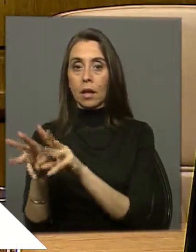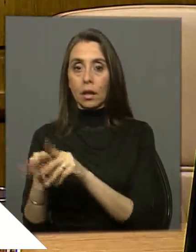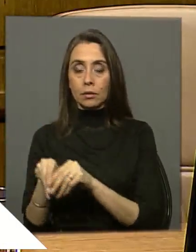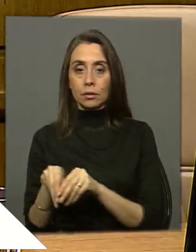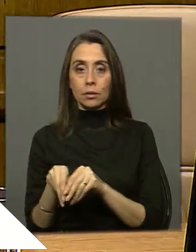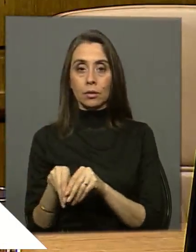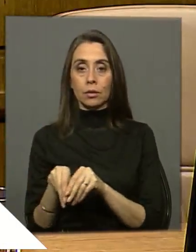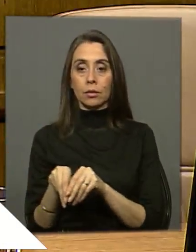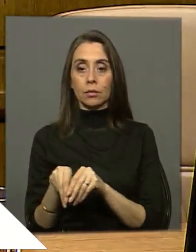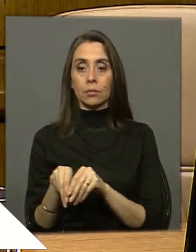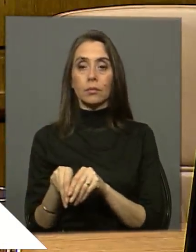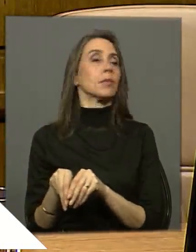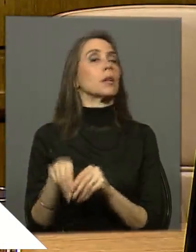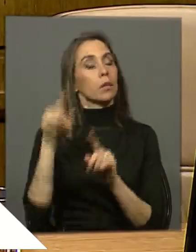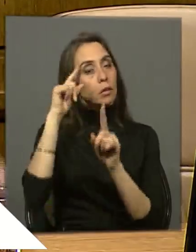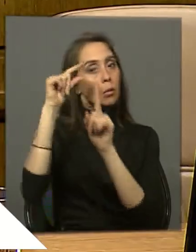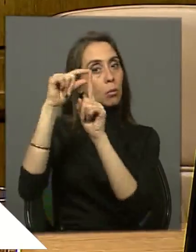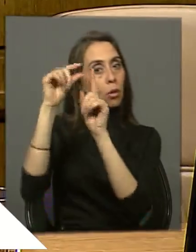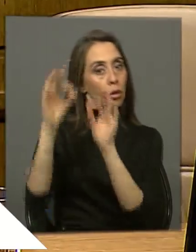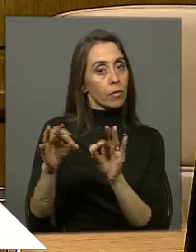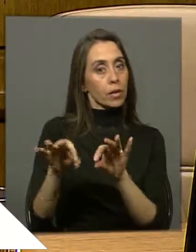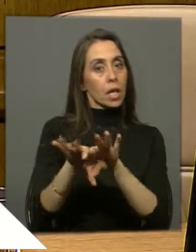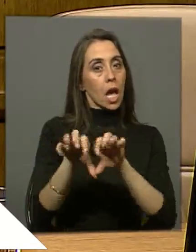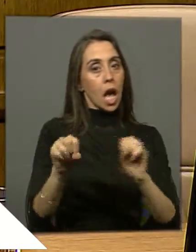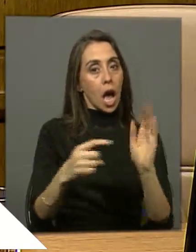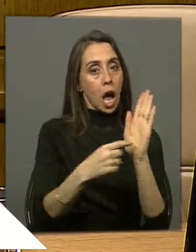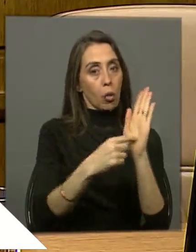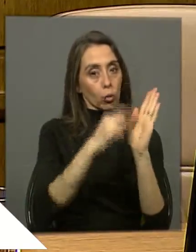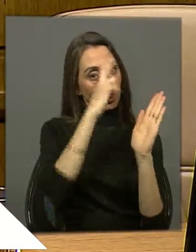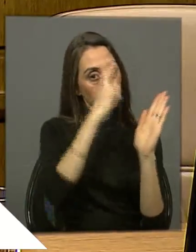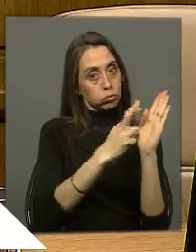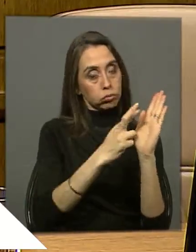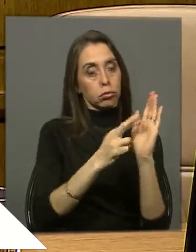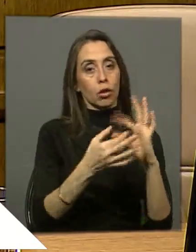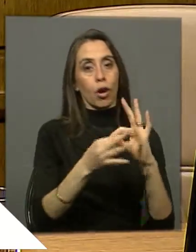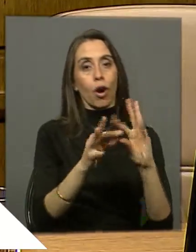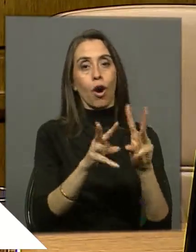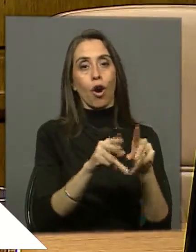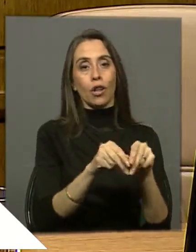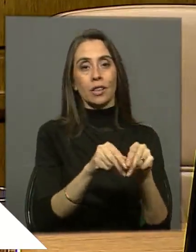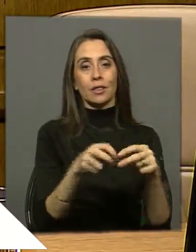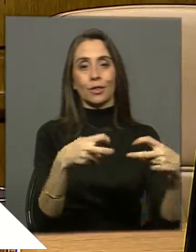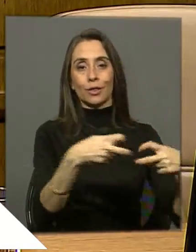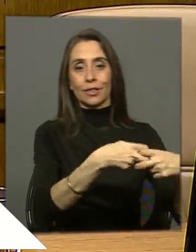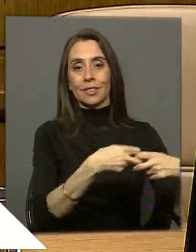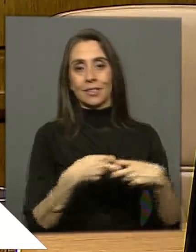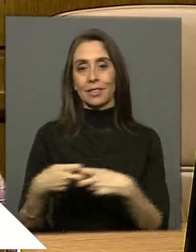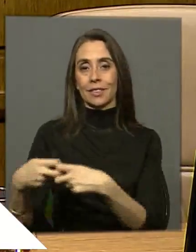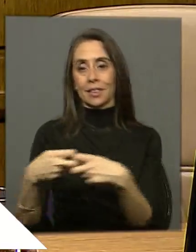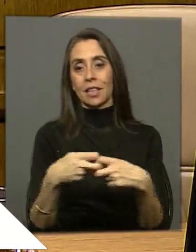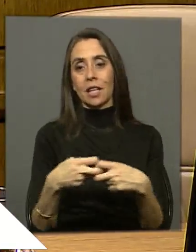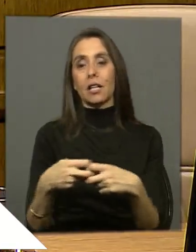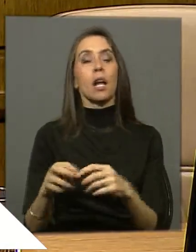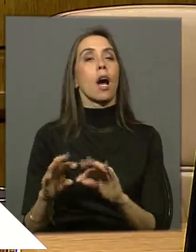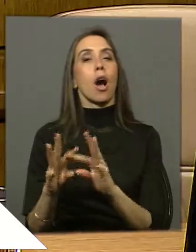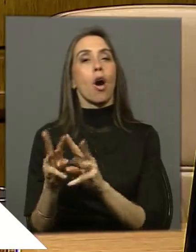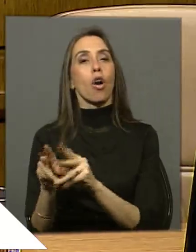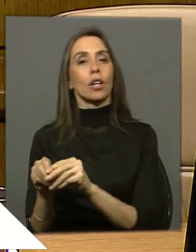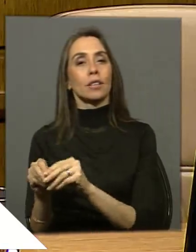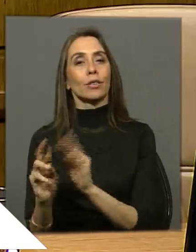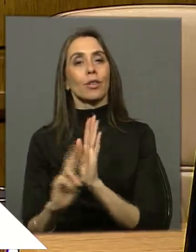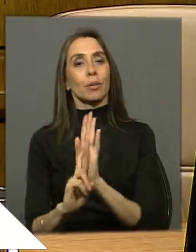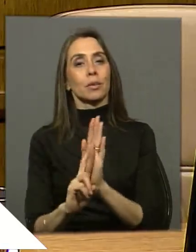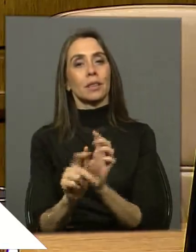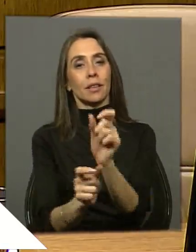las definiciones, los acuerdos entre las organizaciones gremiales o organizaciones que representan a los